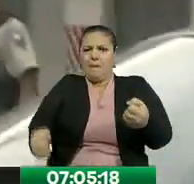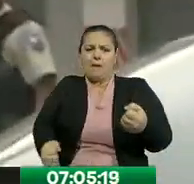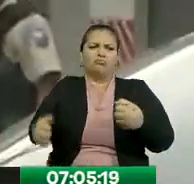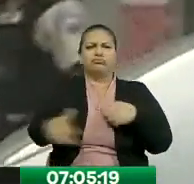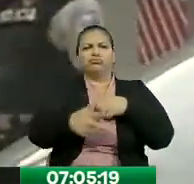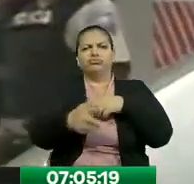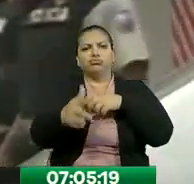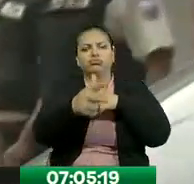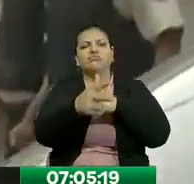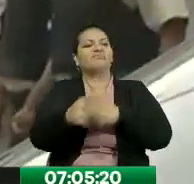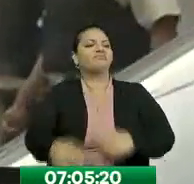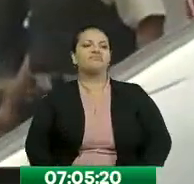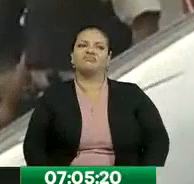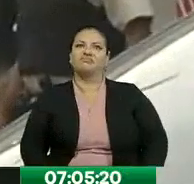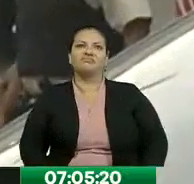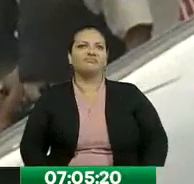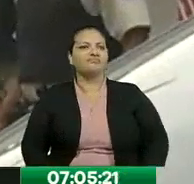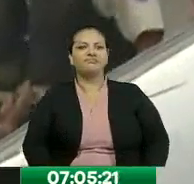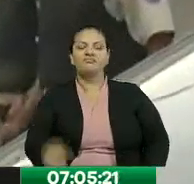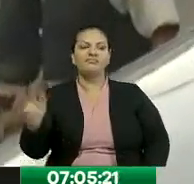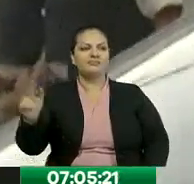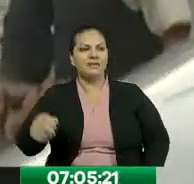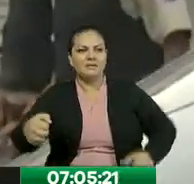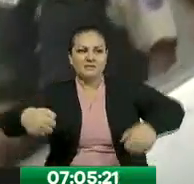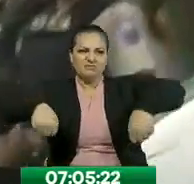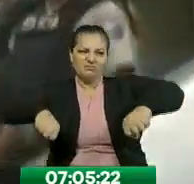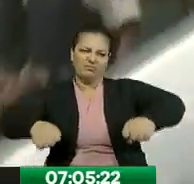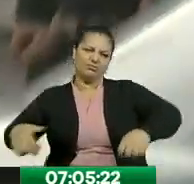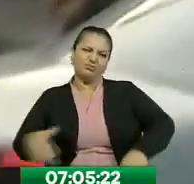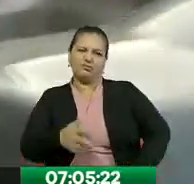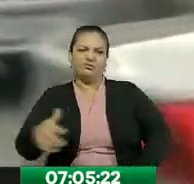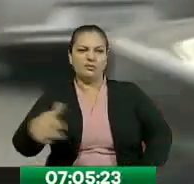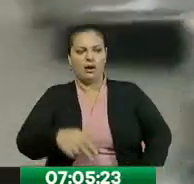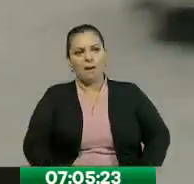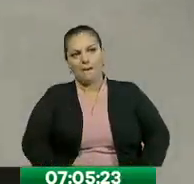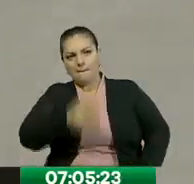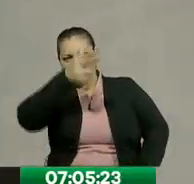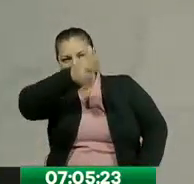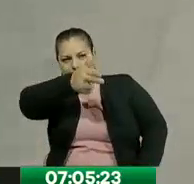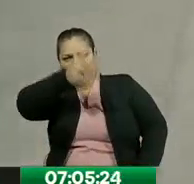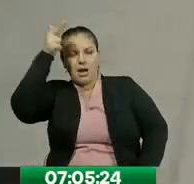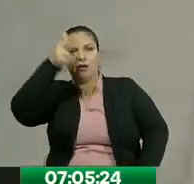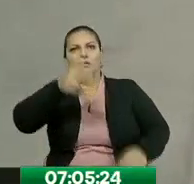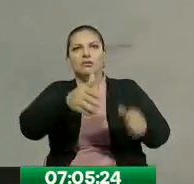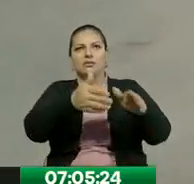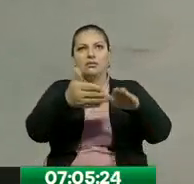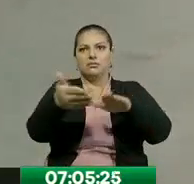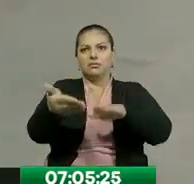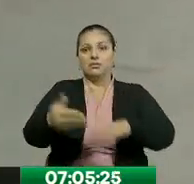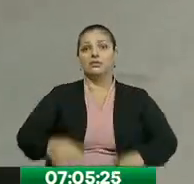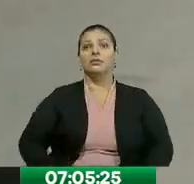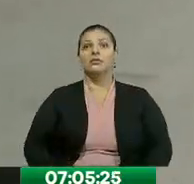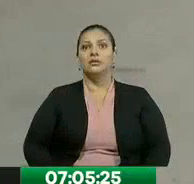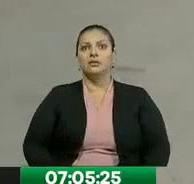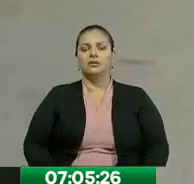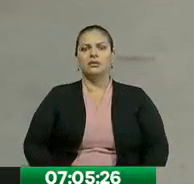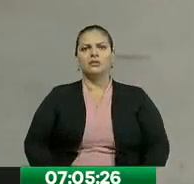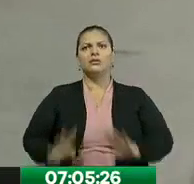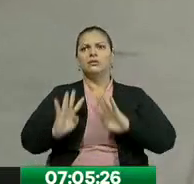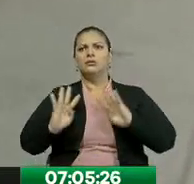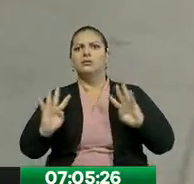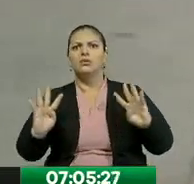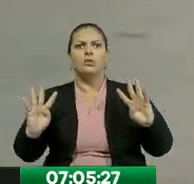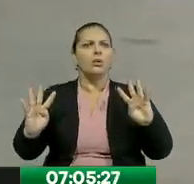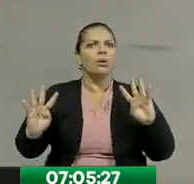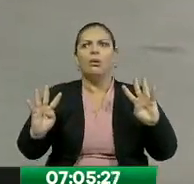esquina. Y ya se imaginarán las personas de este sector, debajo de la cama, debajo de los carros, al escuchar los disparos. Y